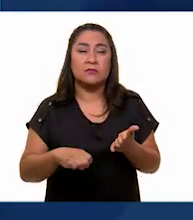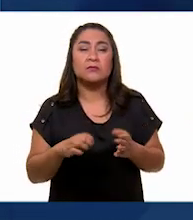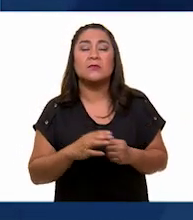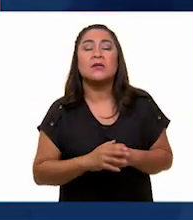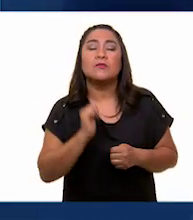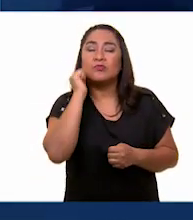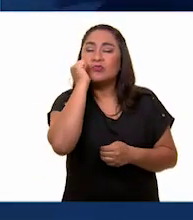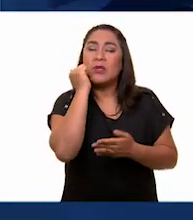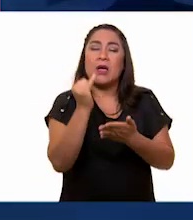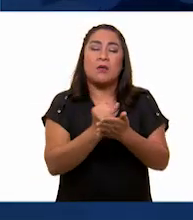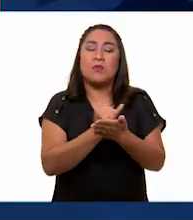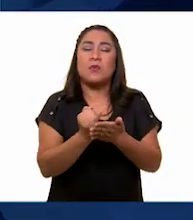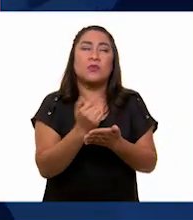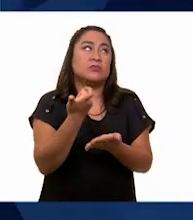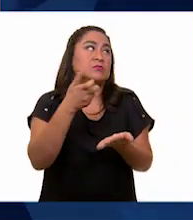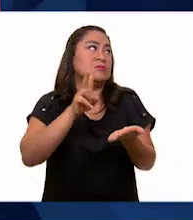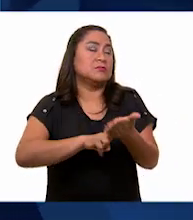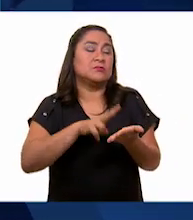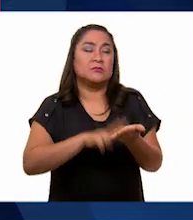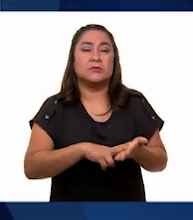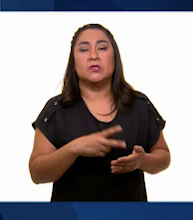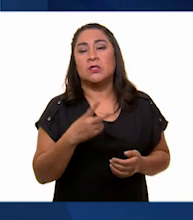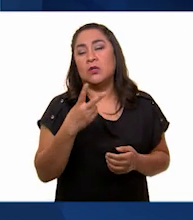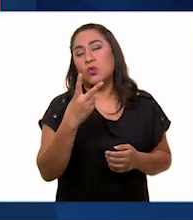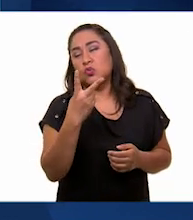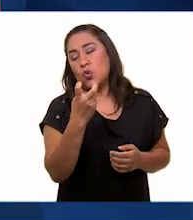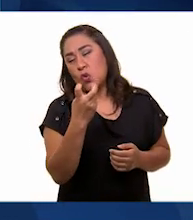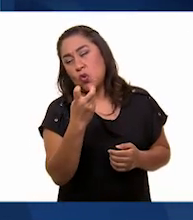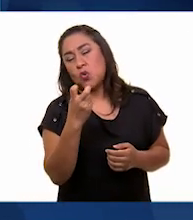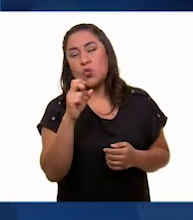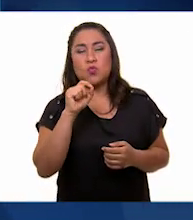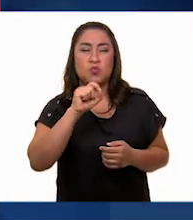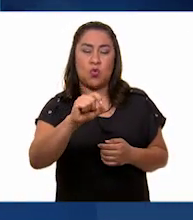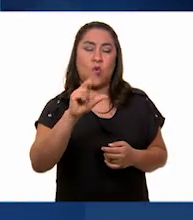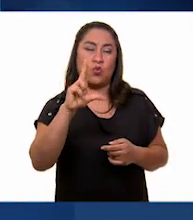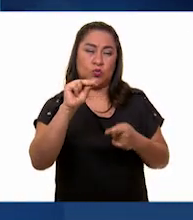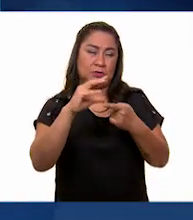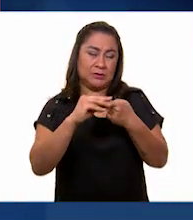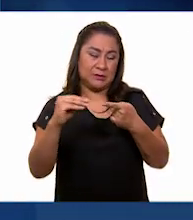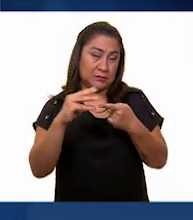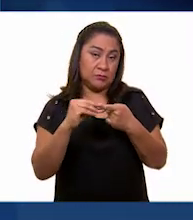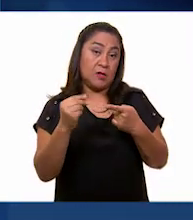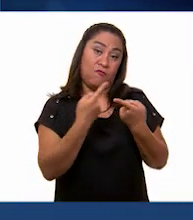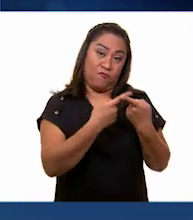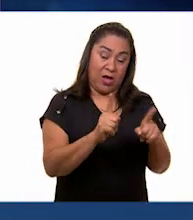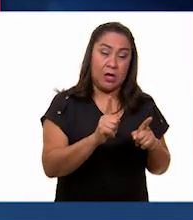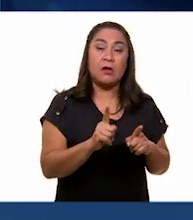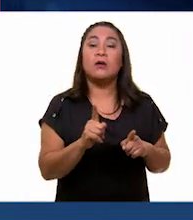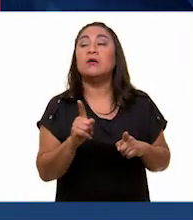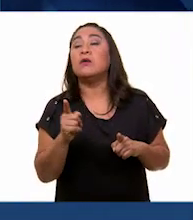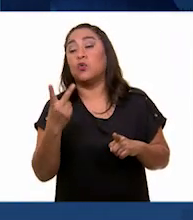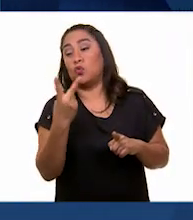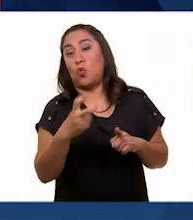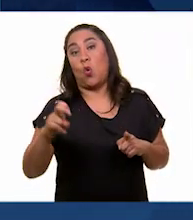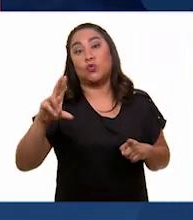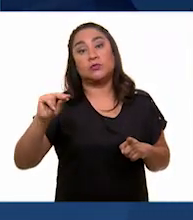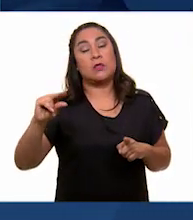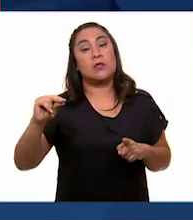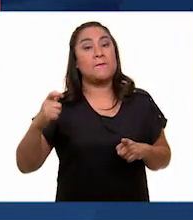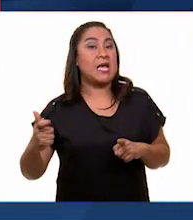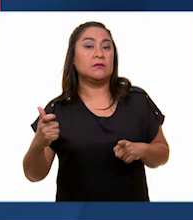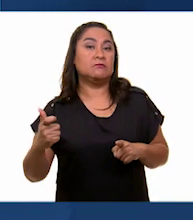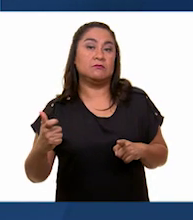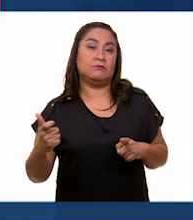un jabón cuesta 2 pesos con 80 centavos a que costara 280